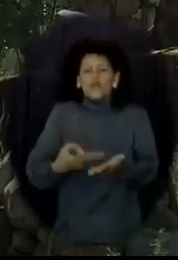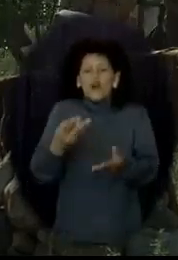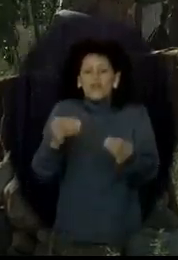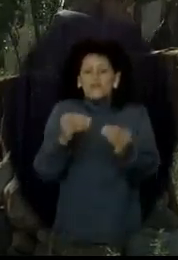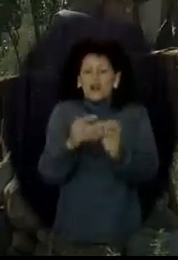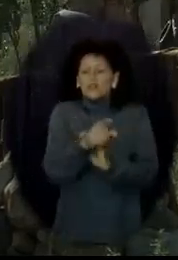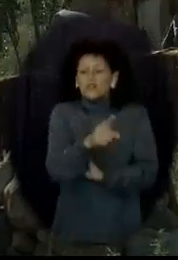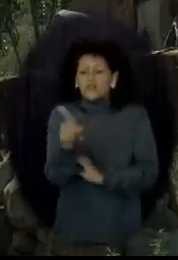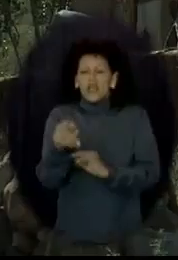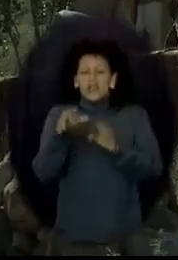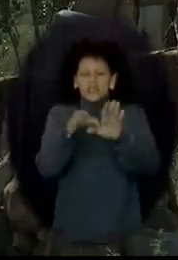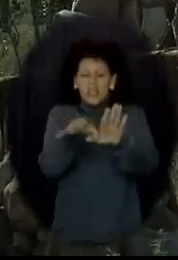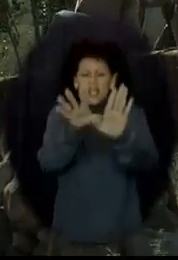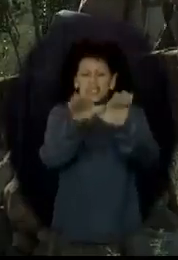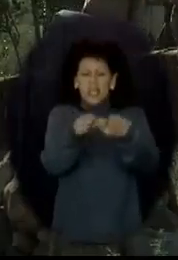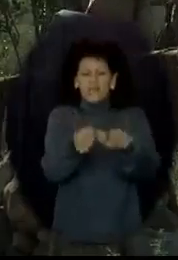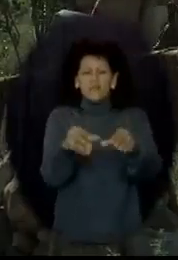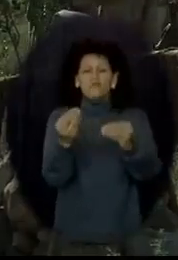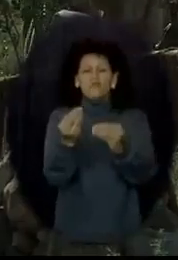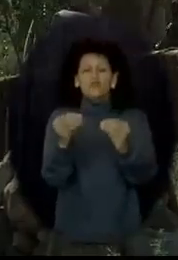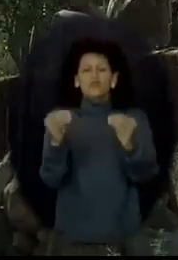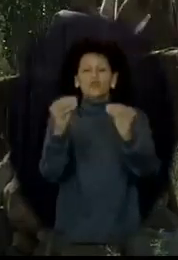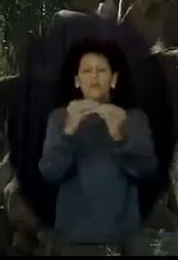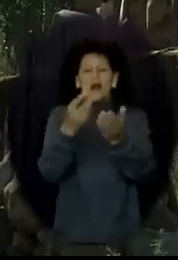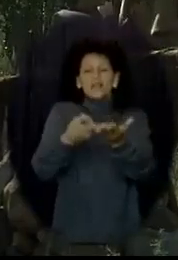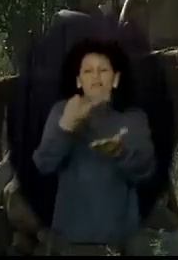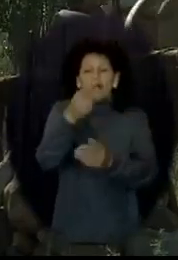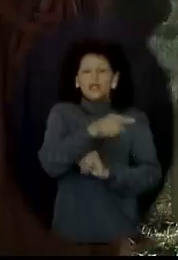¿Cuánto más valen ustedes que las aves?